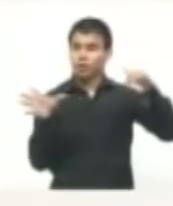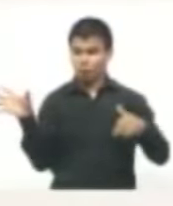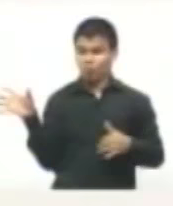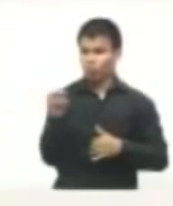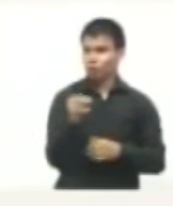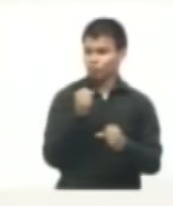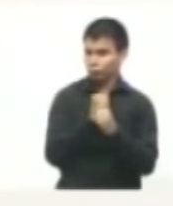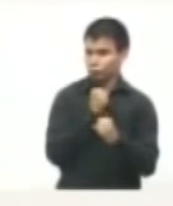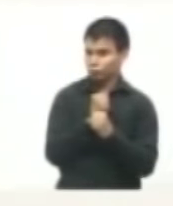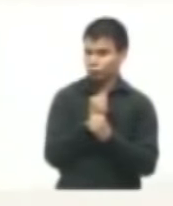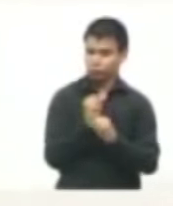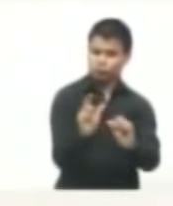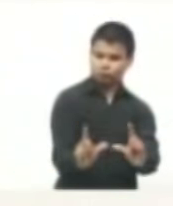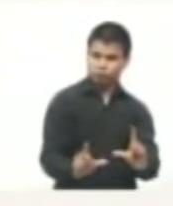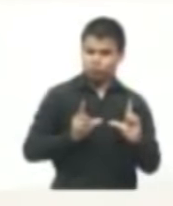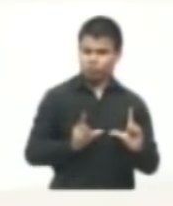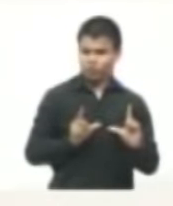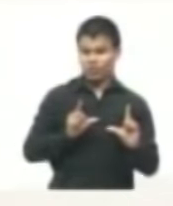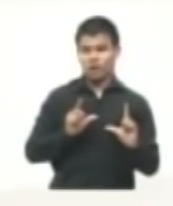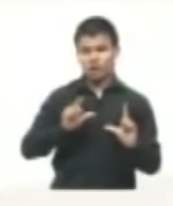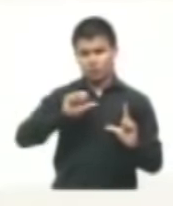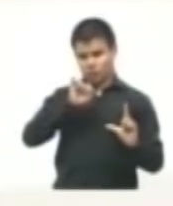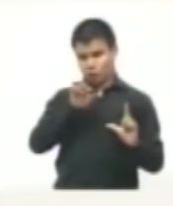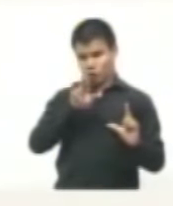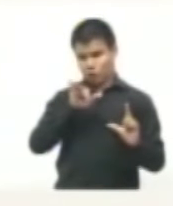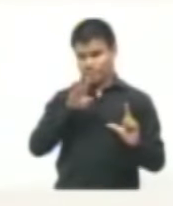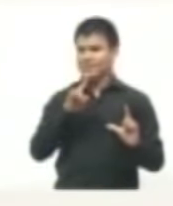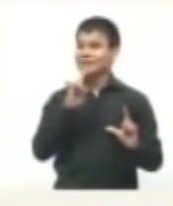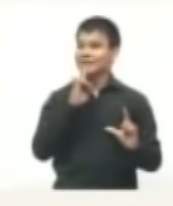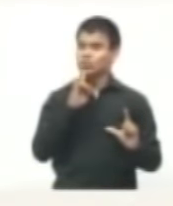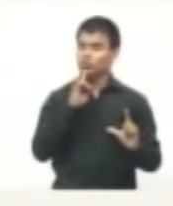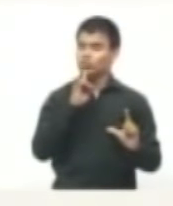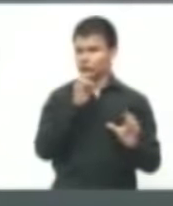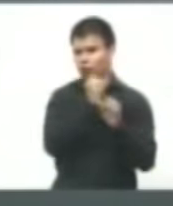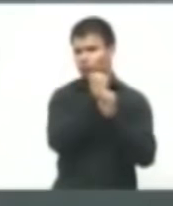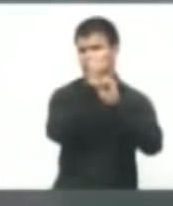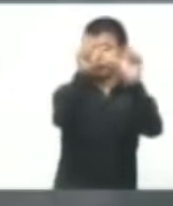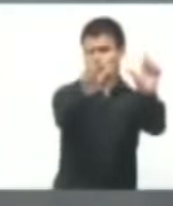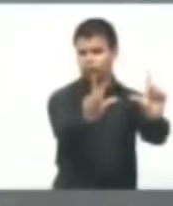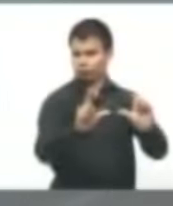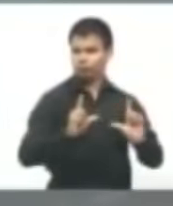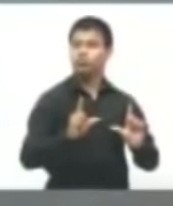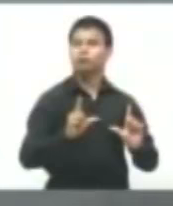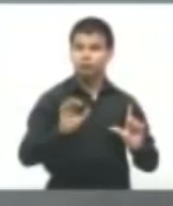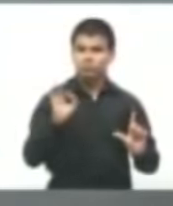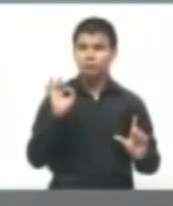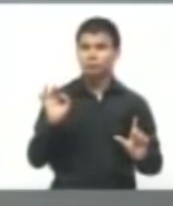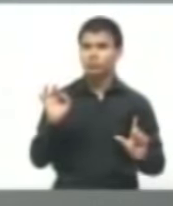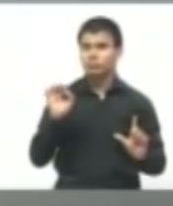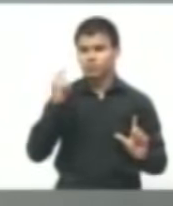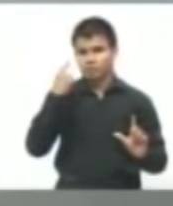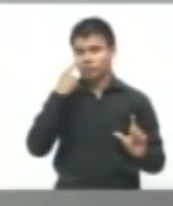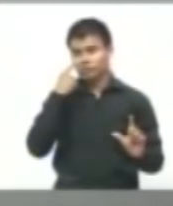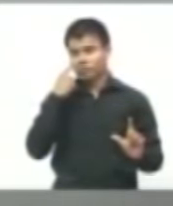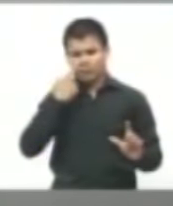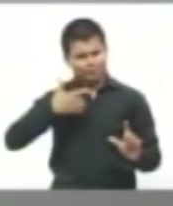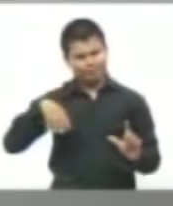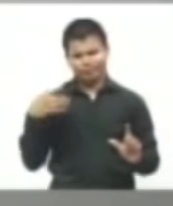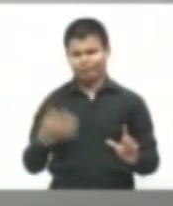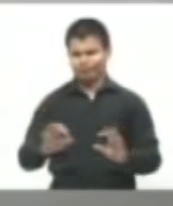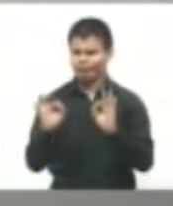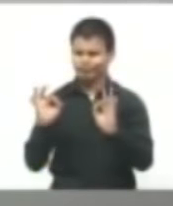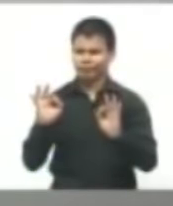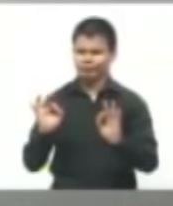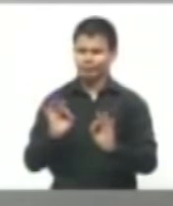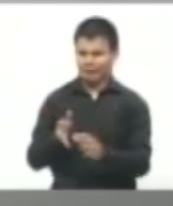nos certificamos por la USPA en Estados Unidos, entonces esa es la gran garantía que tienes a los mejores instructores.